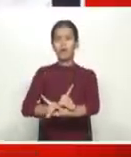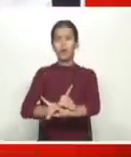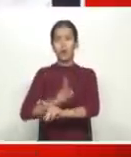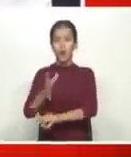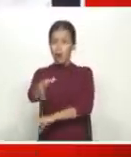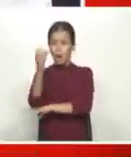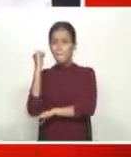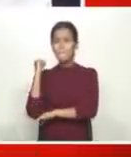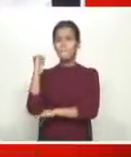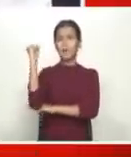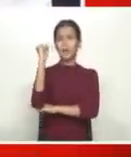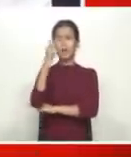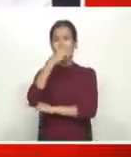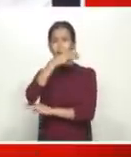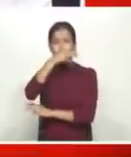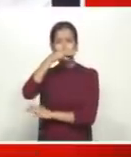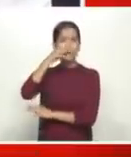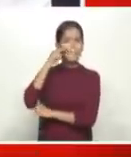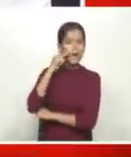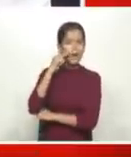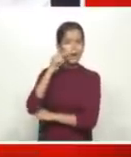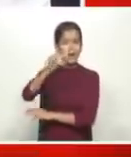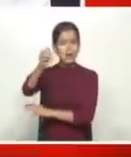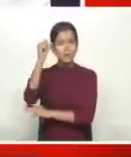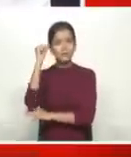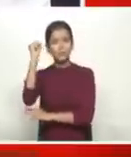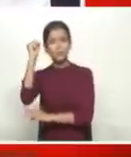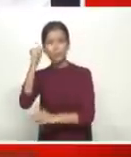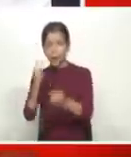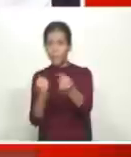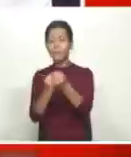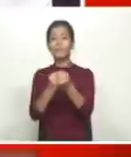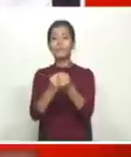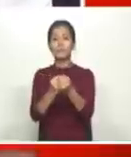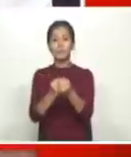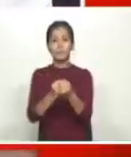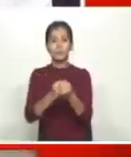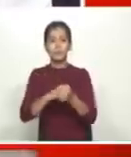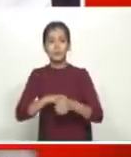Mel amigo, el pueblo está contigo. Eso es algo que quedó en nuestro corazón.